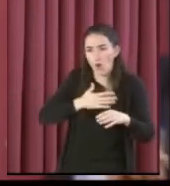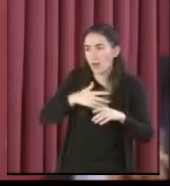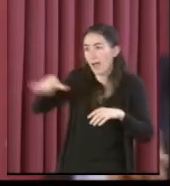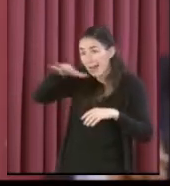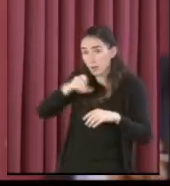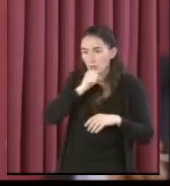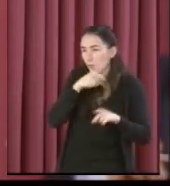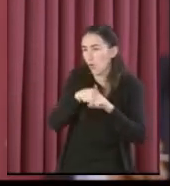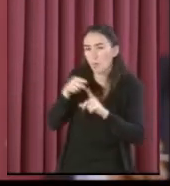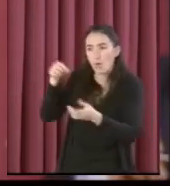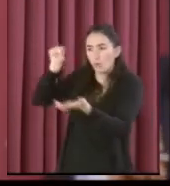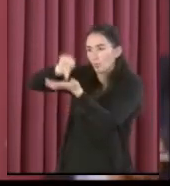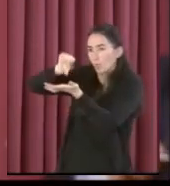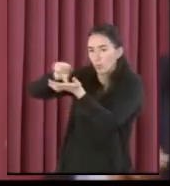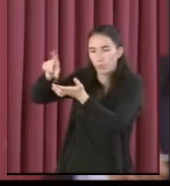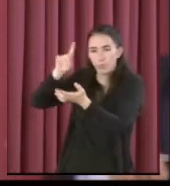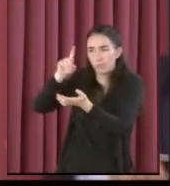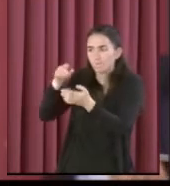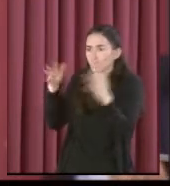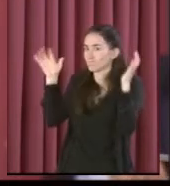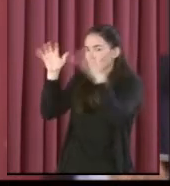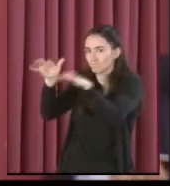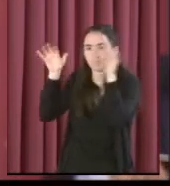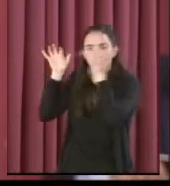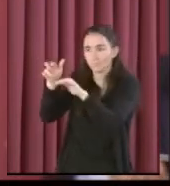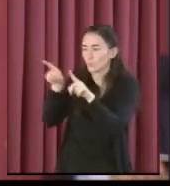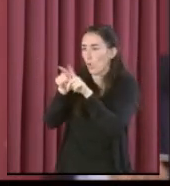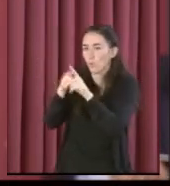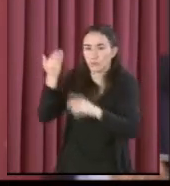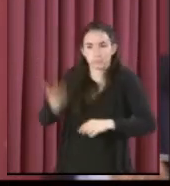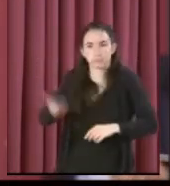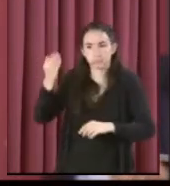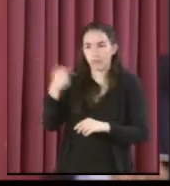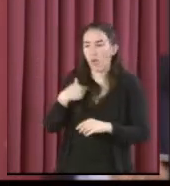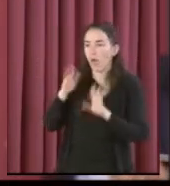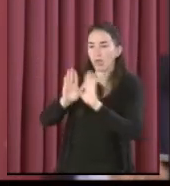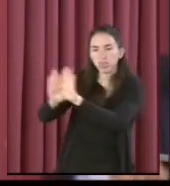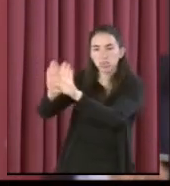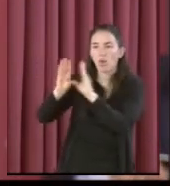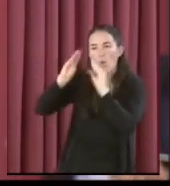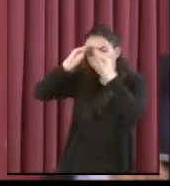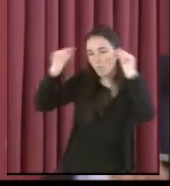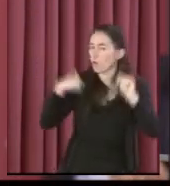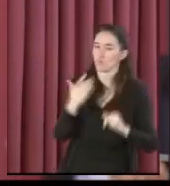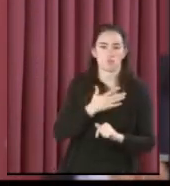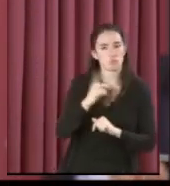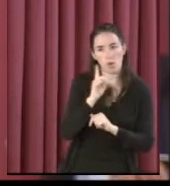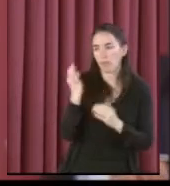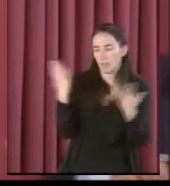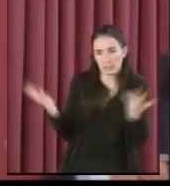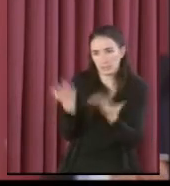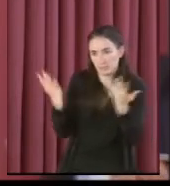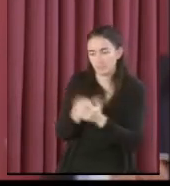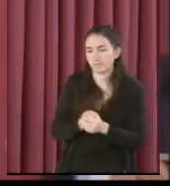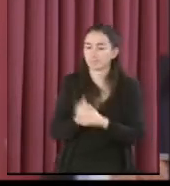de la ciudad y vamos a trabajar para que nunca deje de serlo. Y hablemos de turismo. Ya